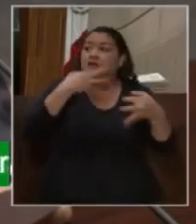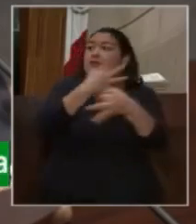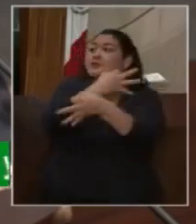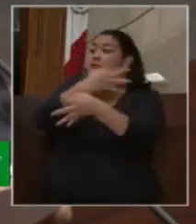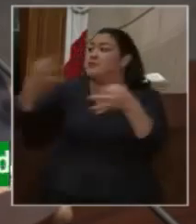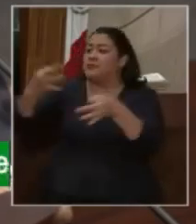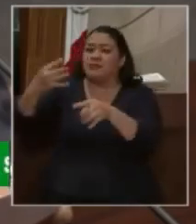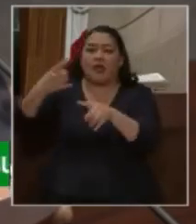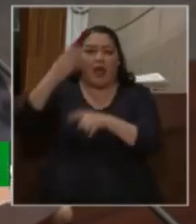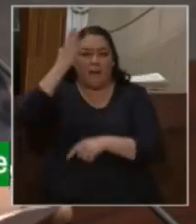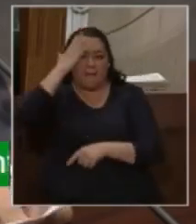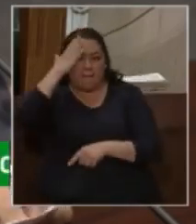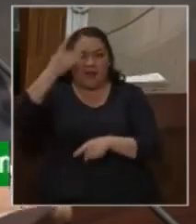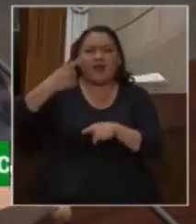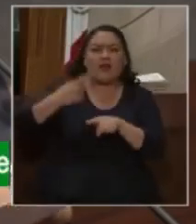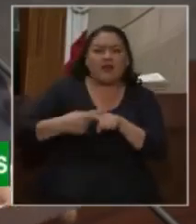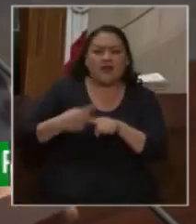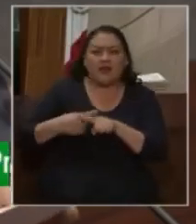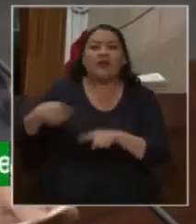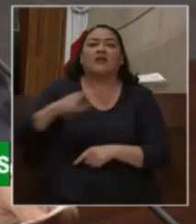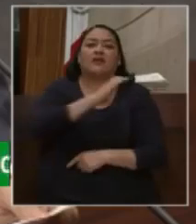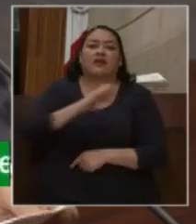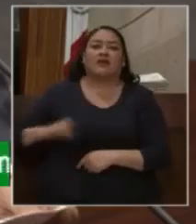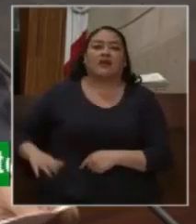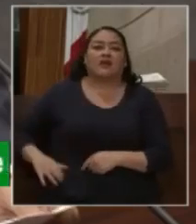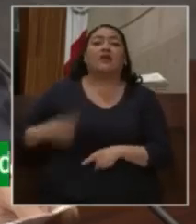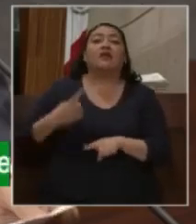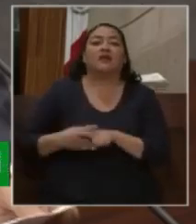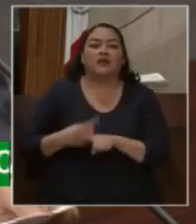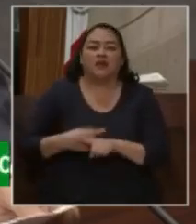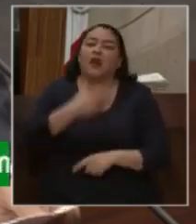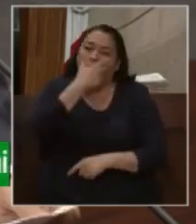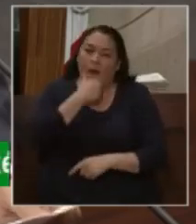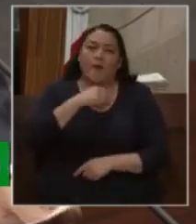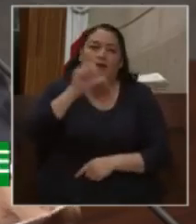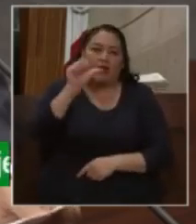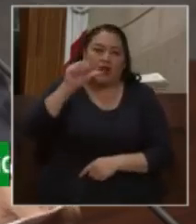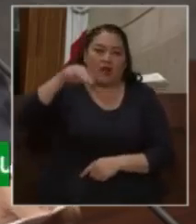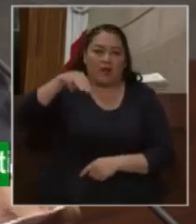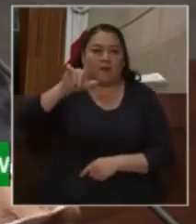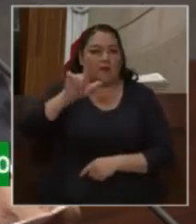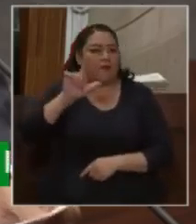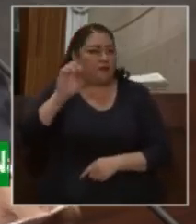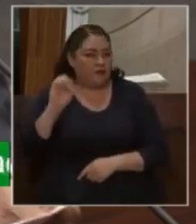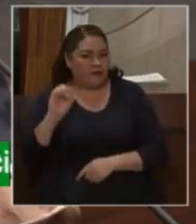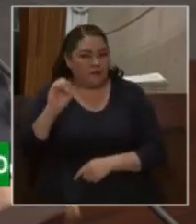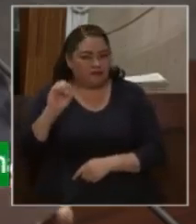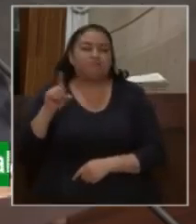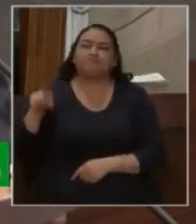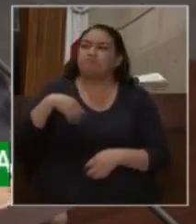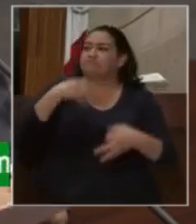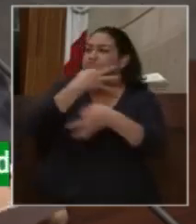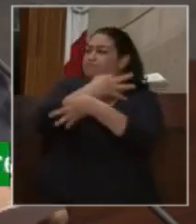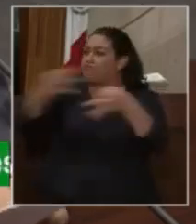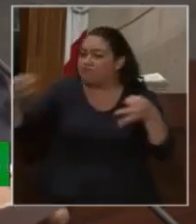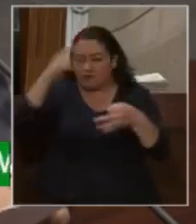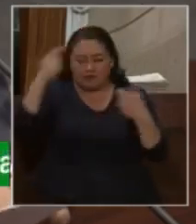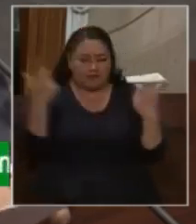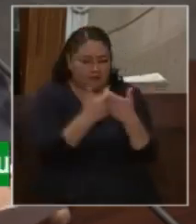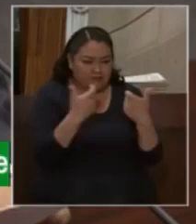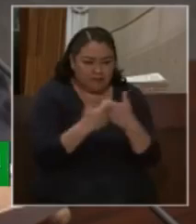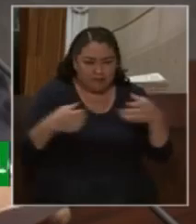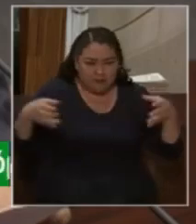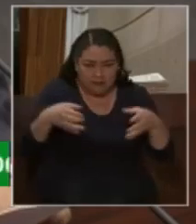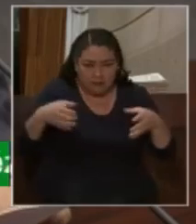por el entonces dirigente nacional y candidato del partido político Andrés Manuel López Obrador. De esta forma, el INE realizó